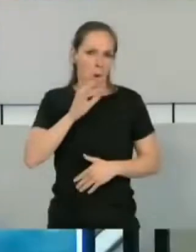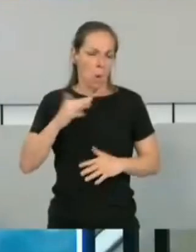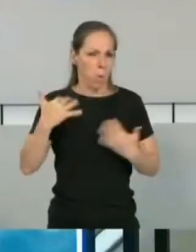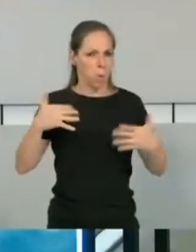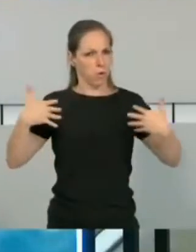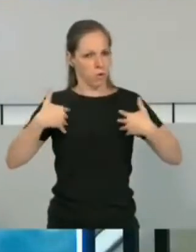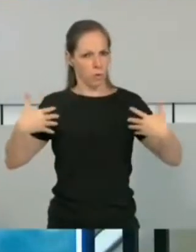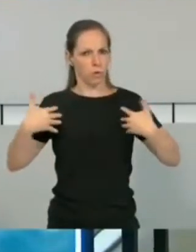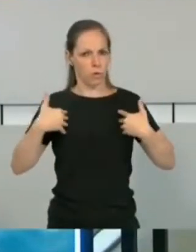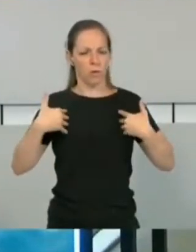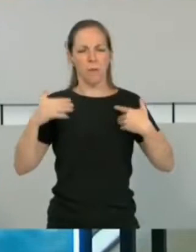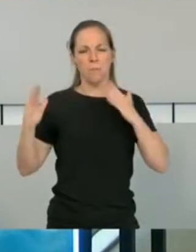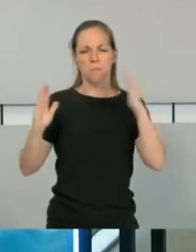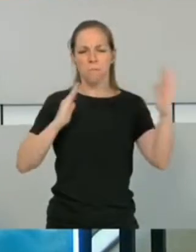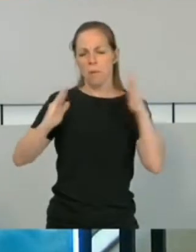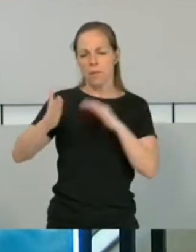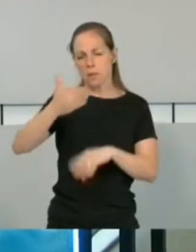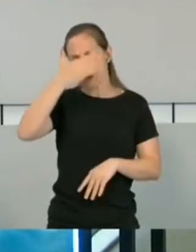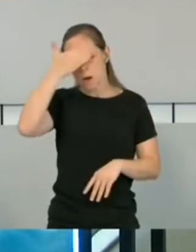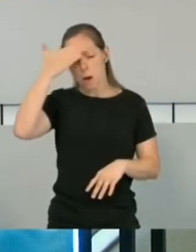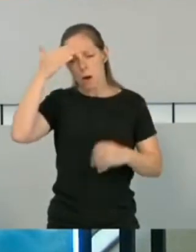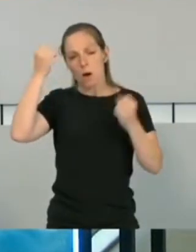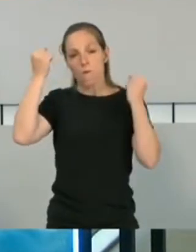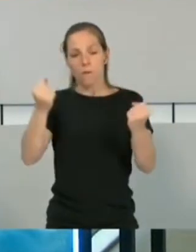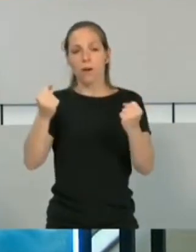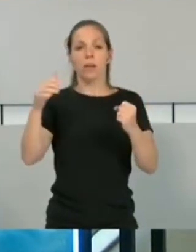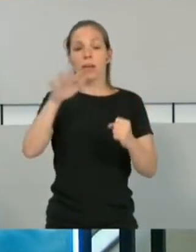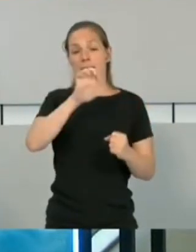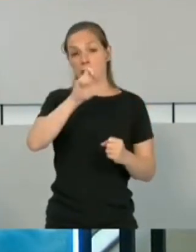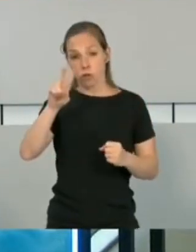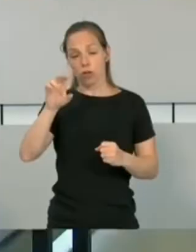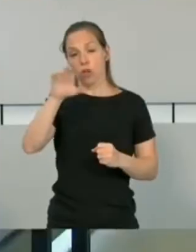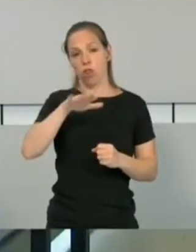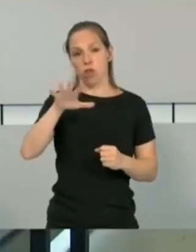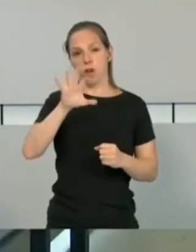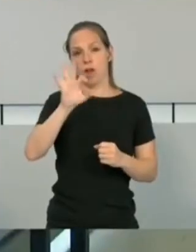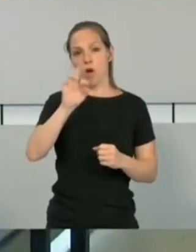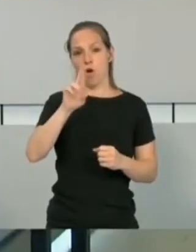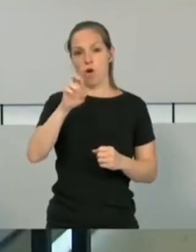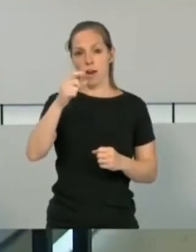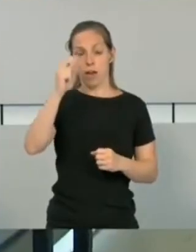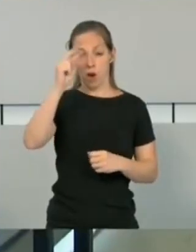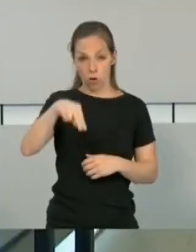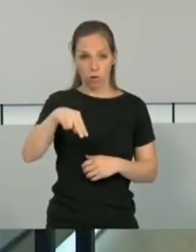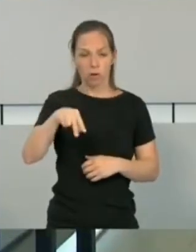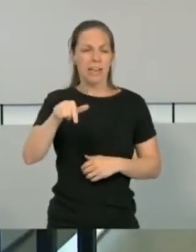iban... Histórica ola de calor en Oregón, en Estados Unidos. Ha sido un fin de semana tan